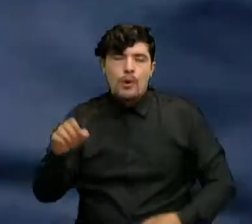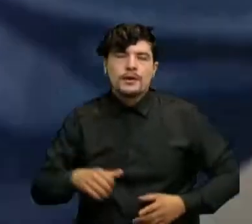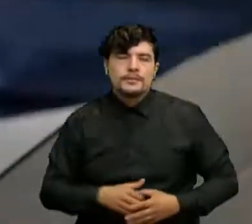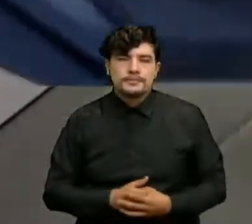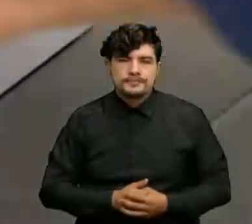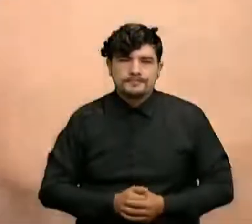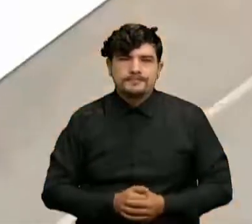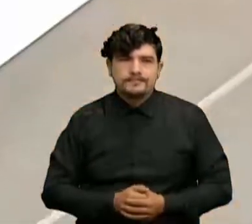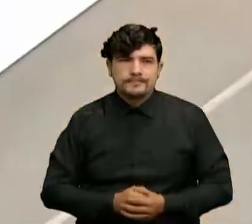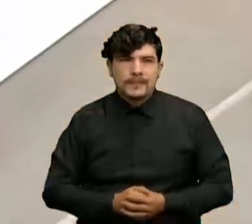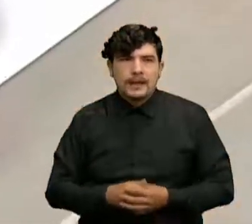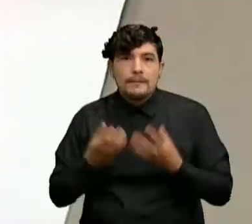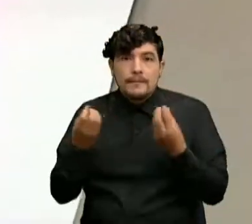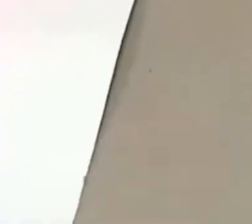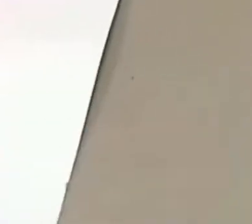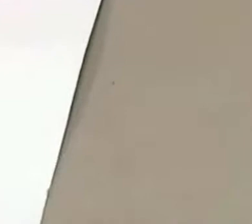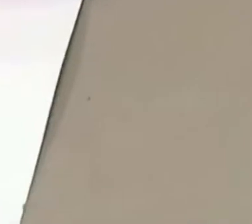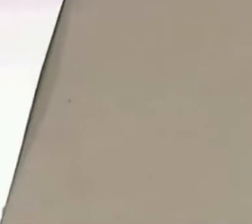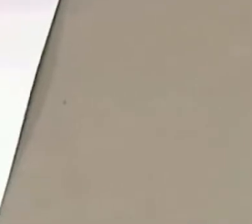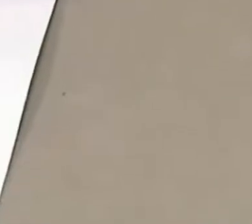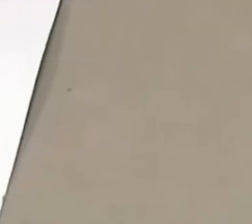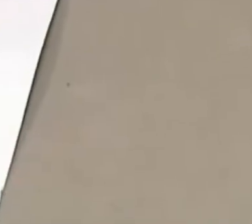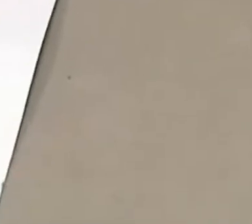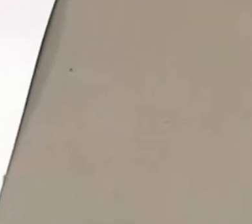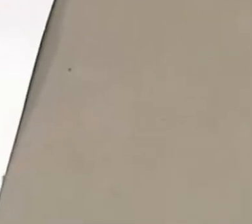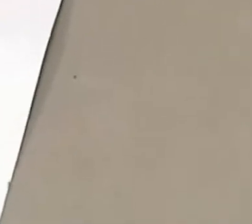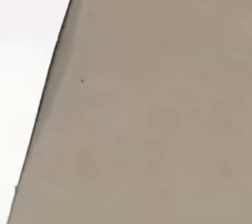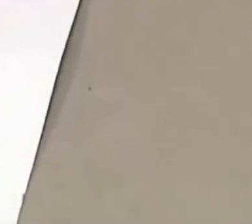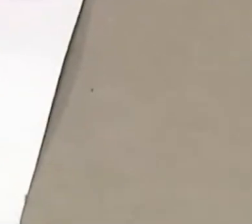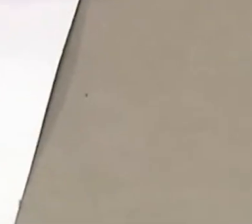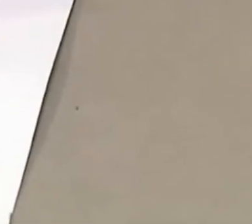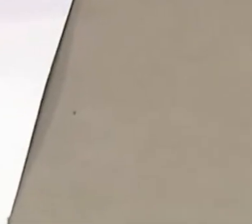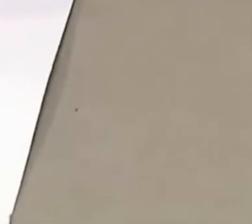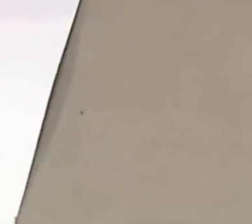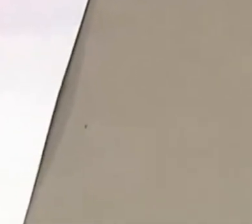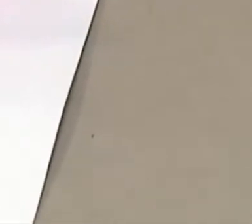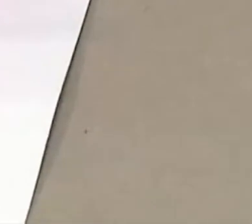pandemia e incentivar a los estudiantes a mantener limpios los espacios donde habitan.